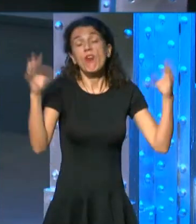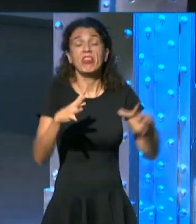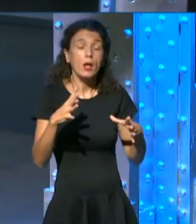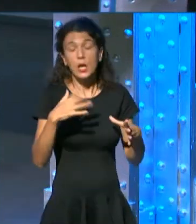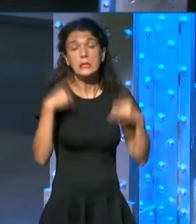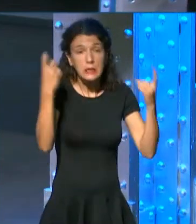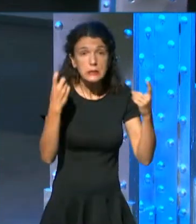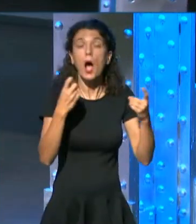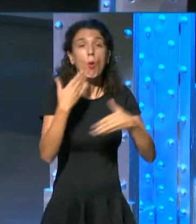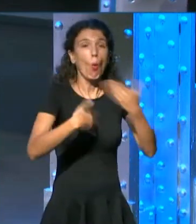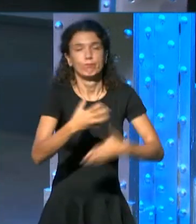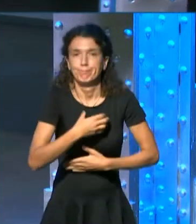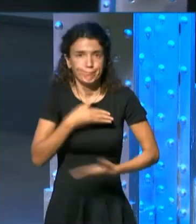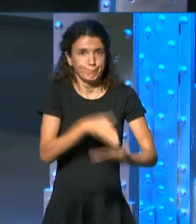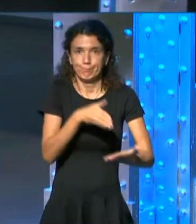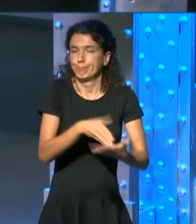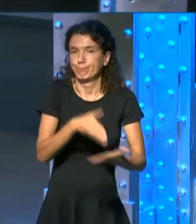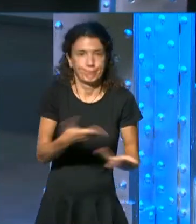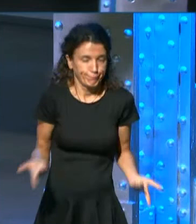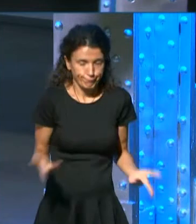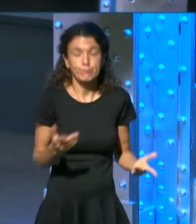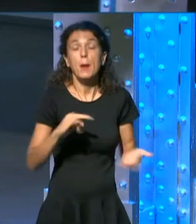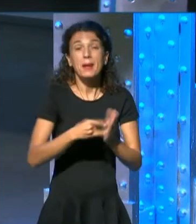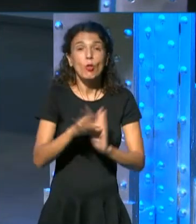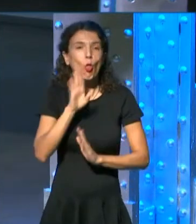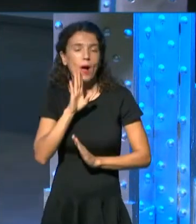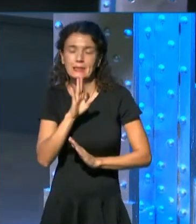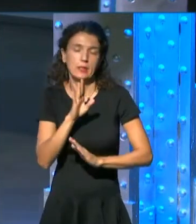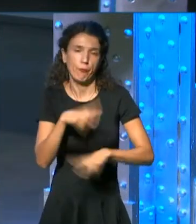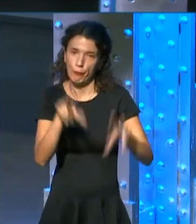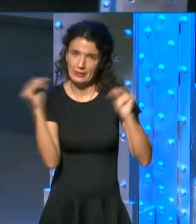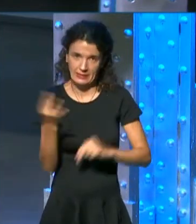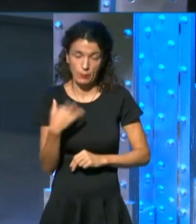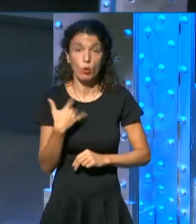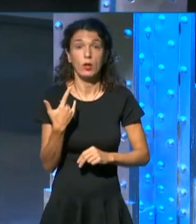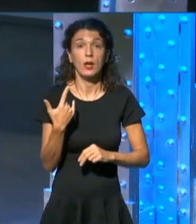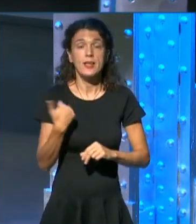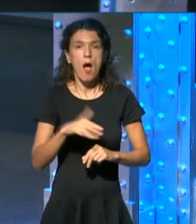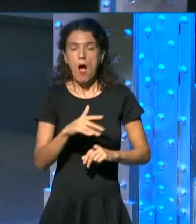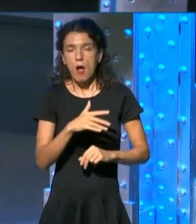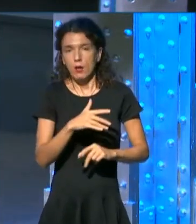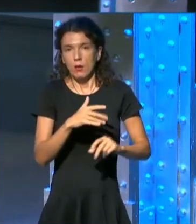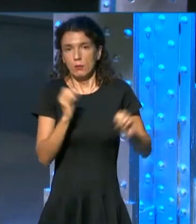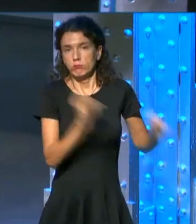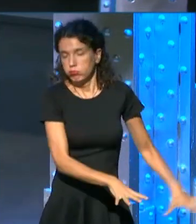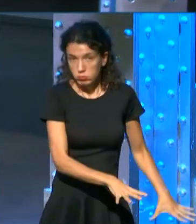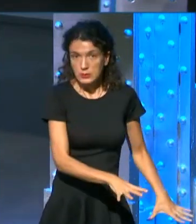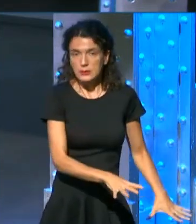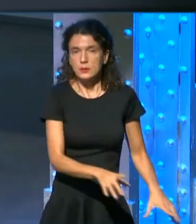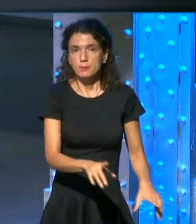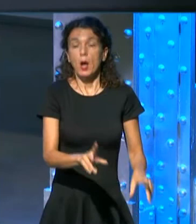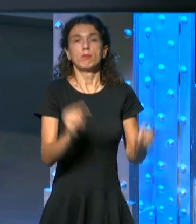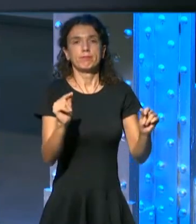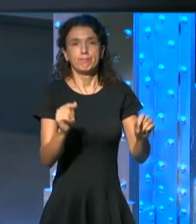no funcionaba. Había que dejar de usar esta metodología. Antes de tirar la toalla, dije, cuidado, un momentito,